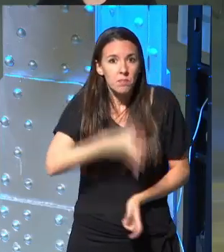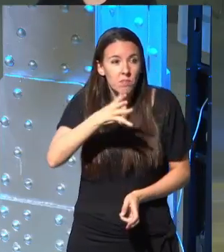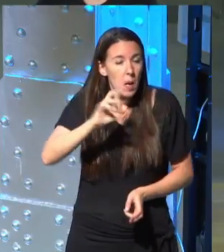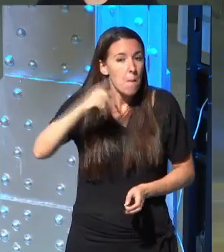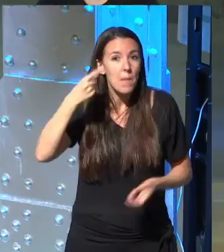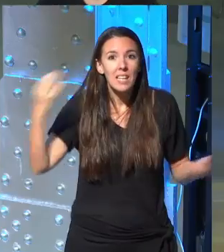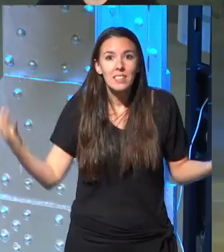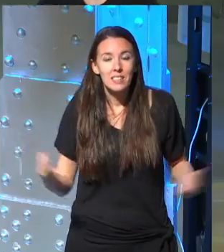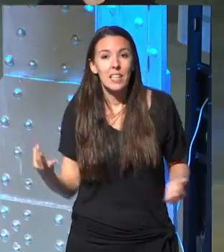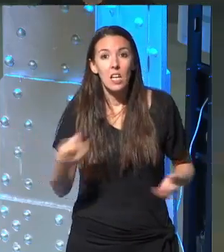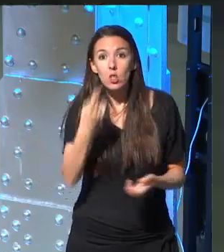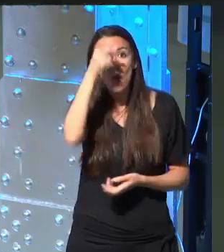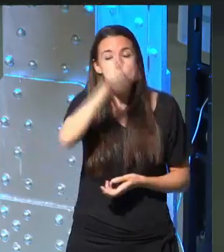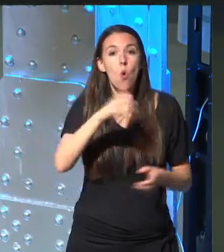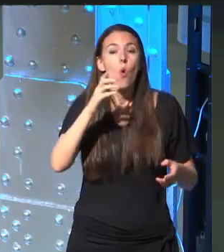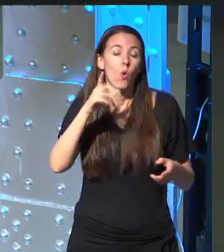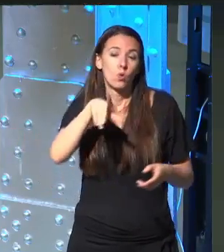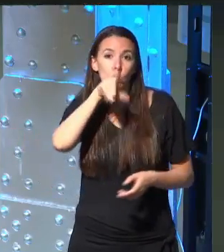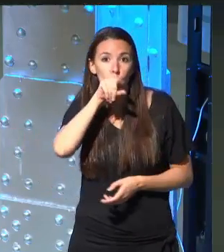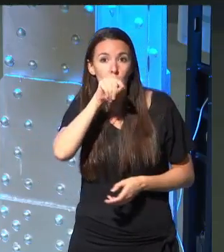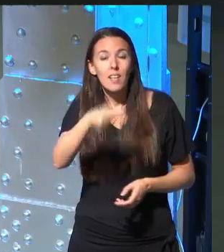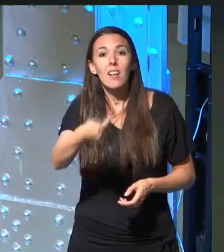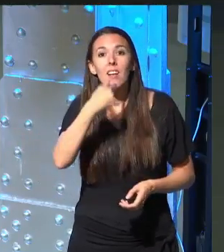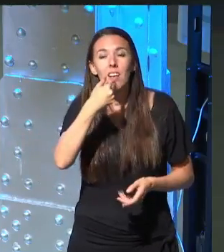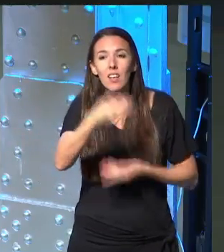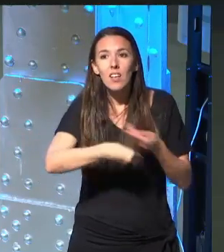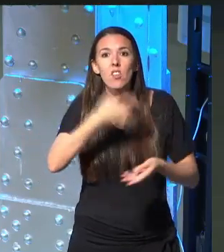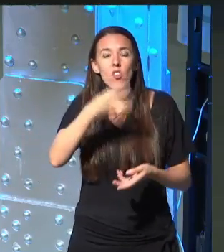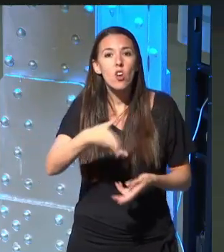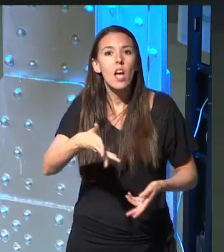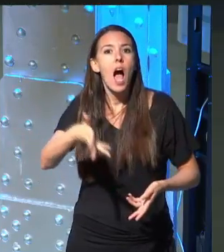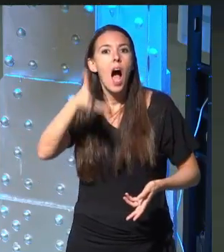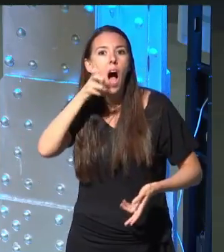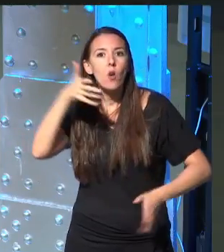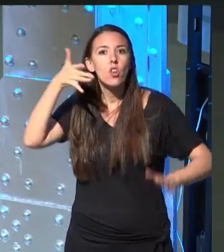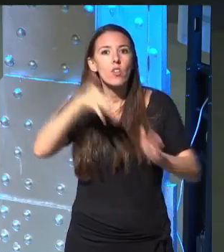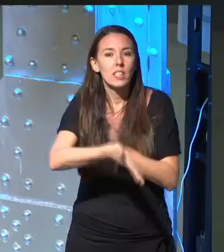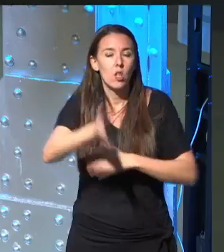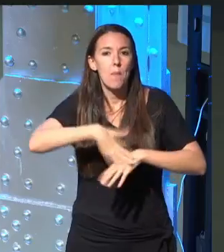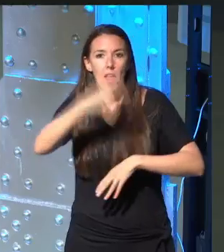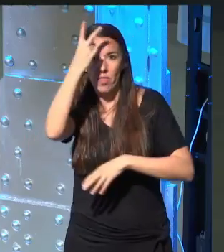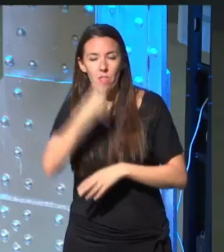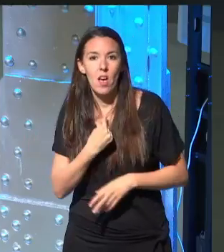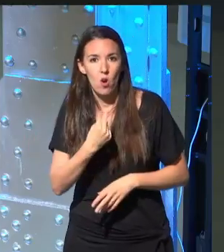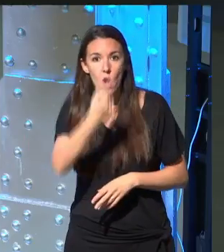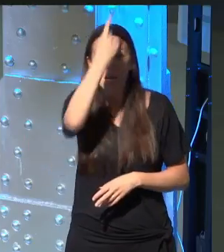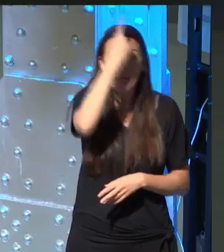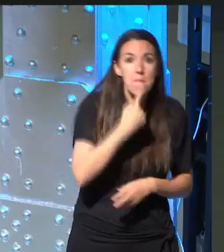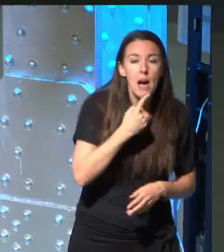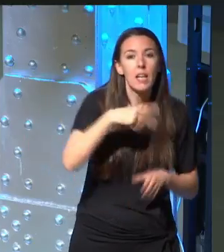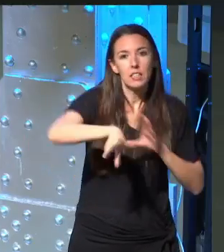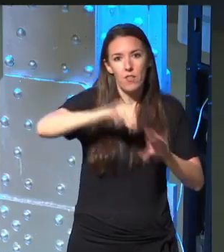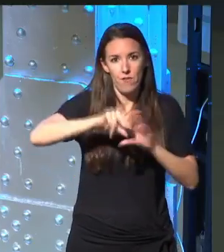ver es una cuenta de Twitter que hizo una audiodescripción para ciegos de las imágenes y los